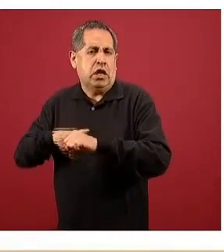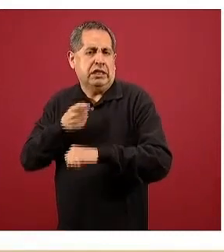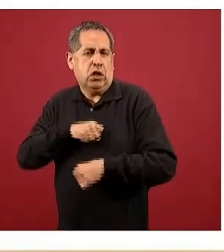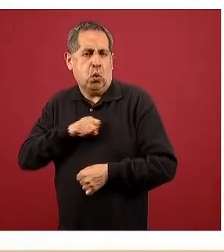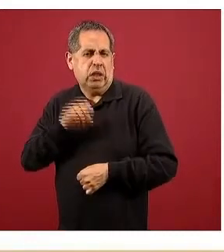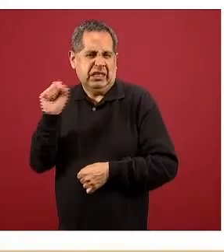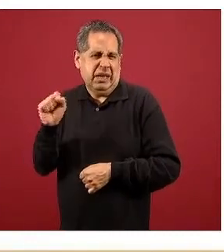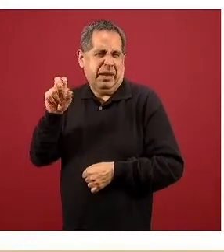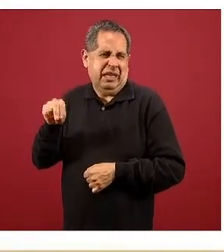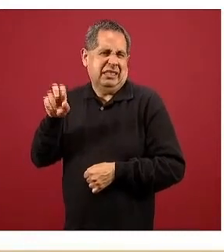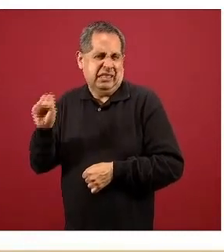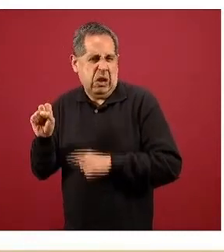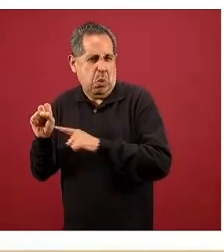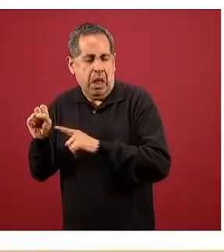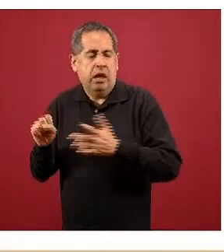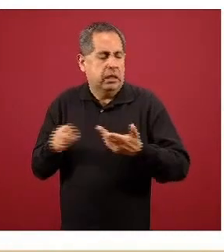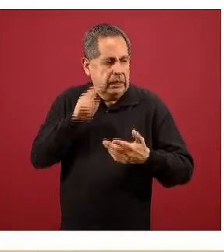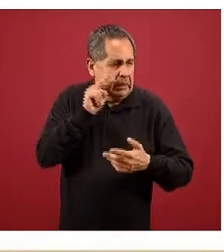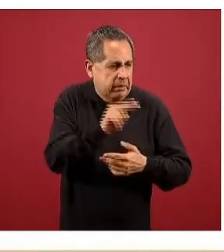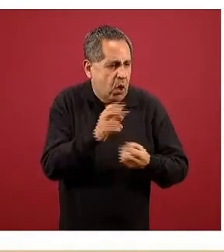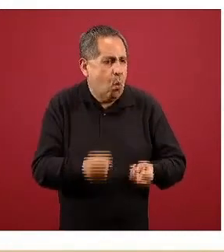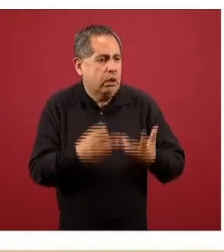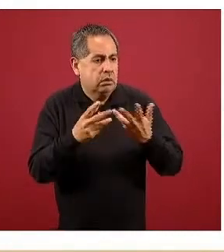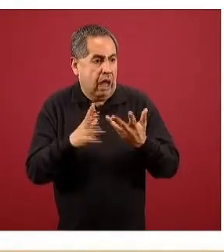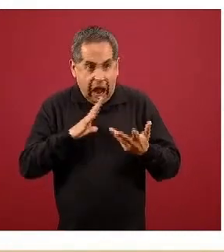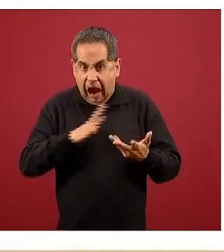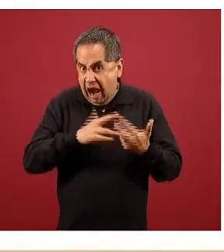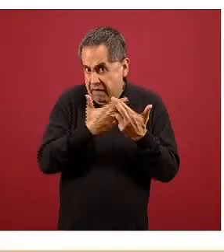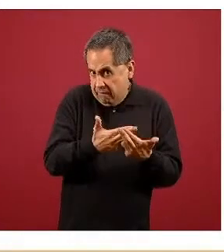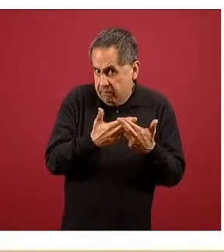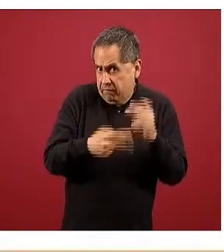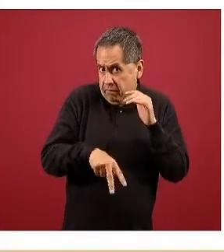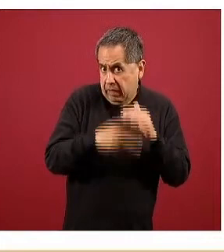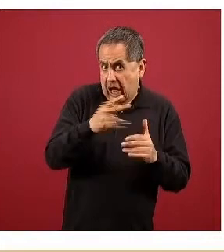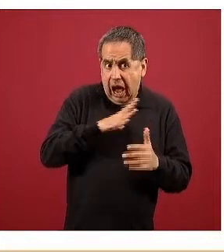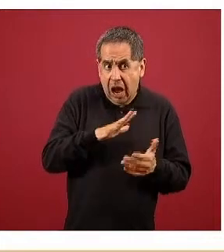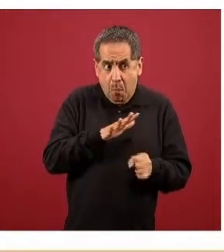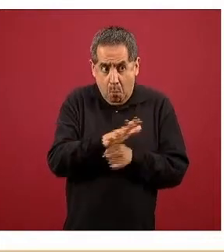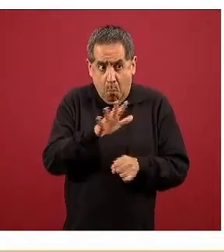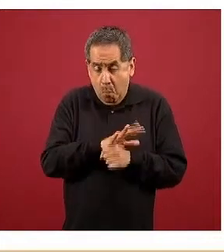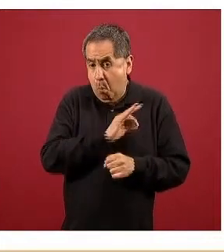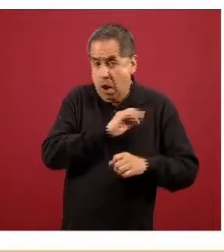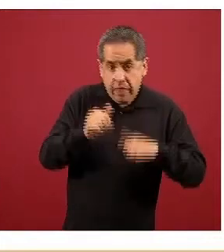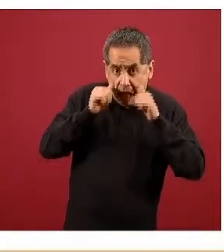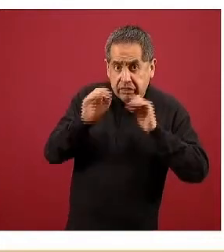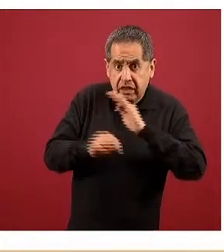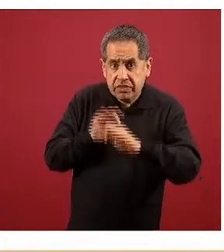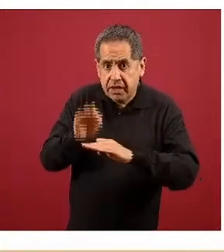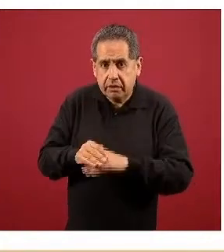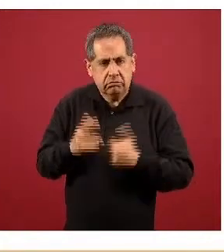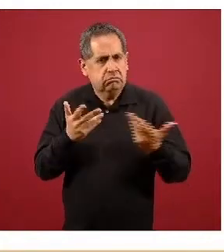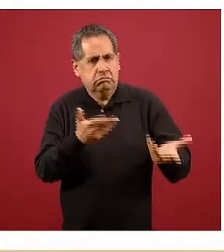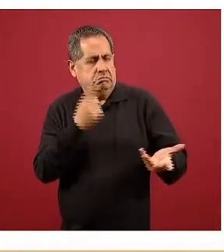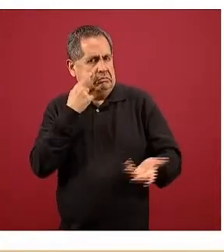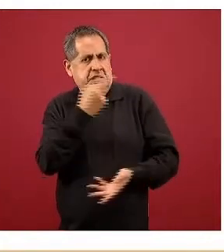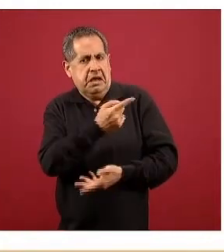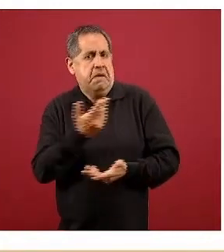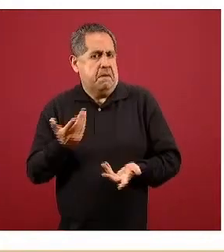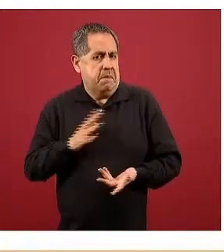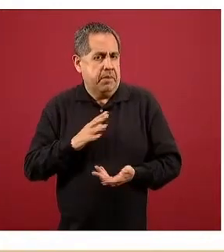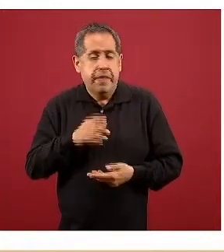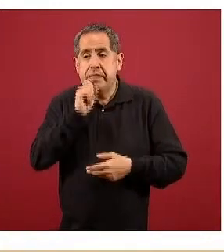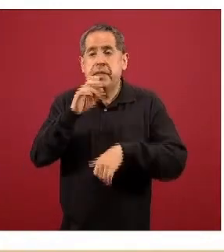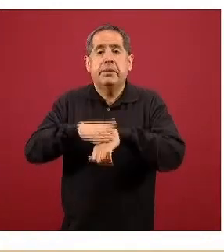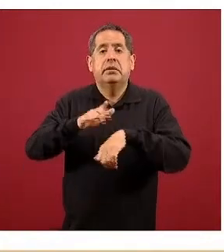que tenemos para dar respuesta en caso de un repunte, es esta. Pero esto también le da a las personas en sus casas,